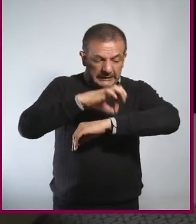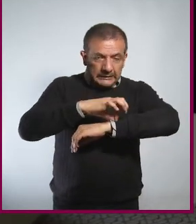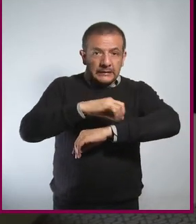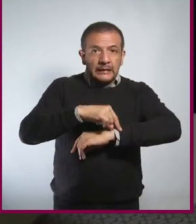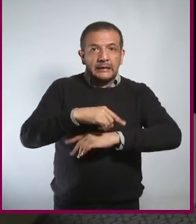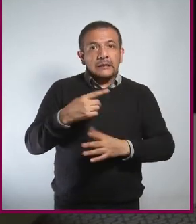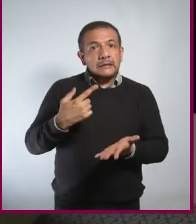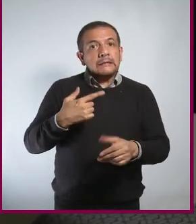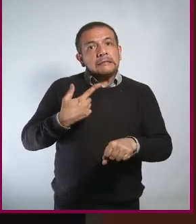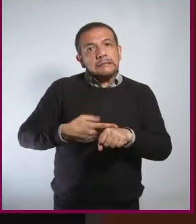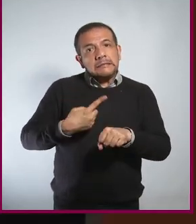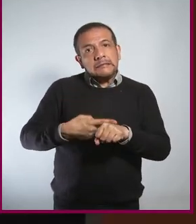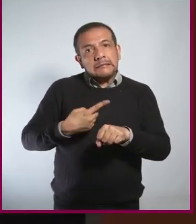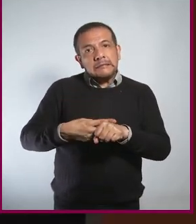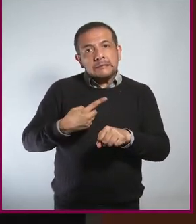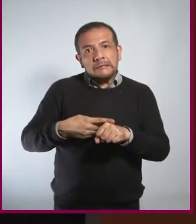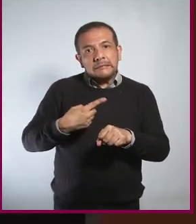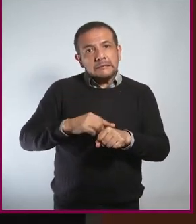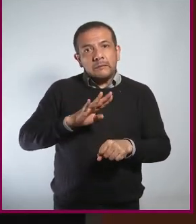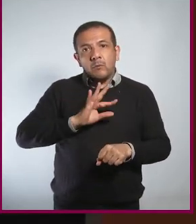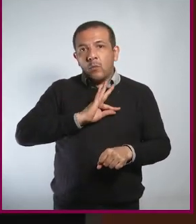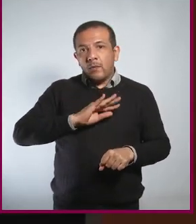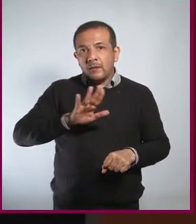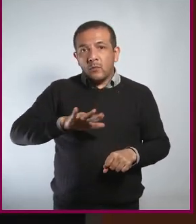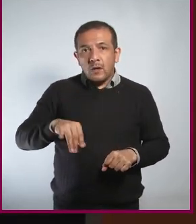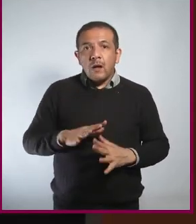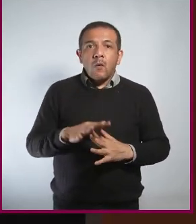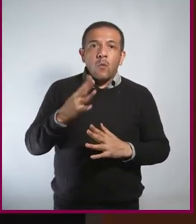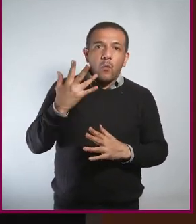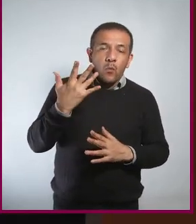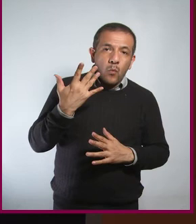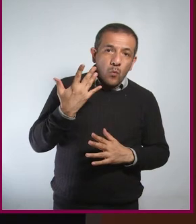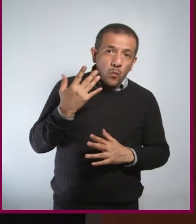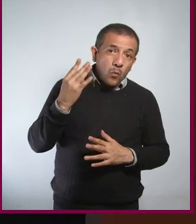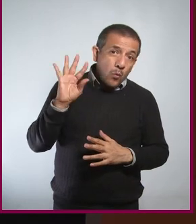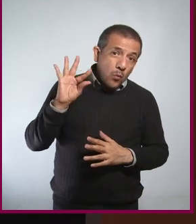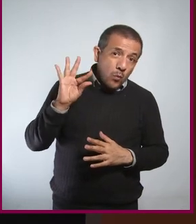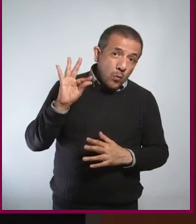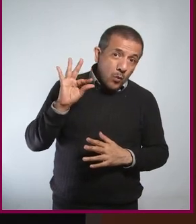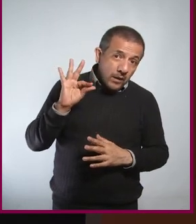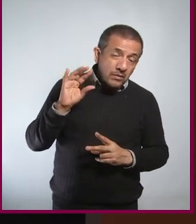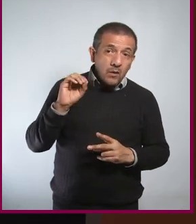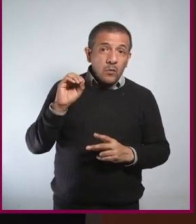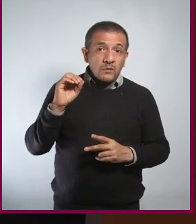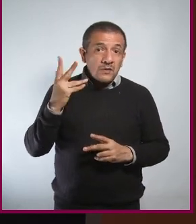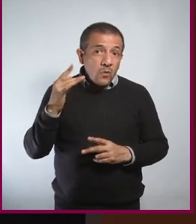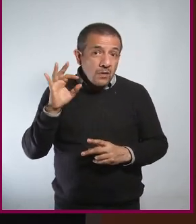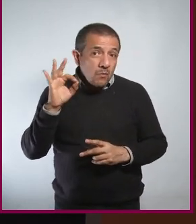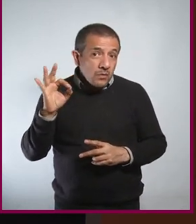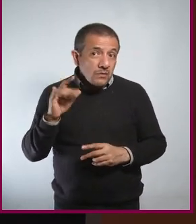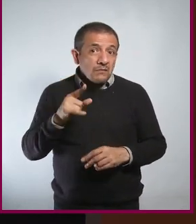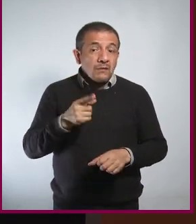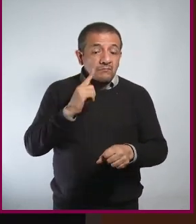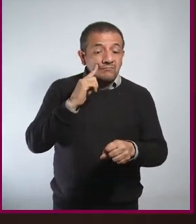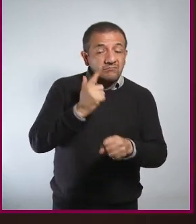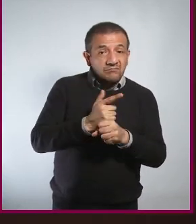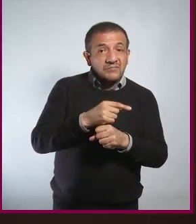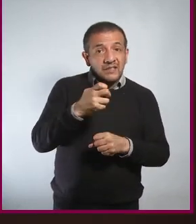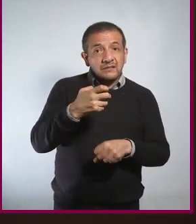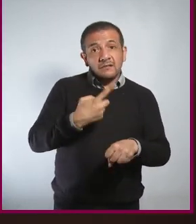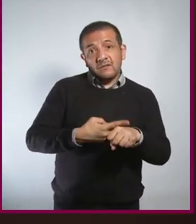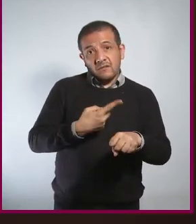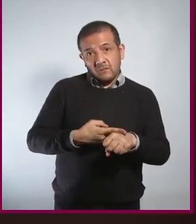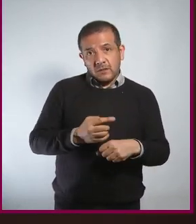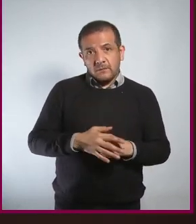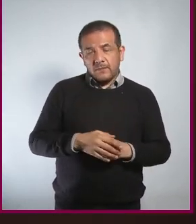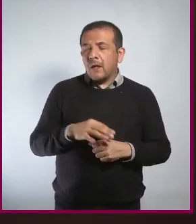enfermedades altamente letales, más o menos pueden matar un 40-50% de las personas que son diagnosticadas con estas enfermedades.